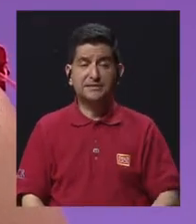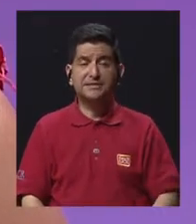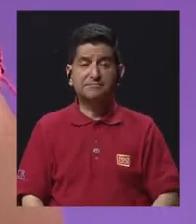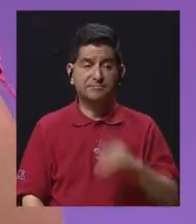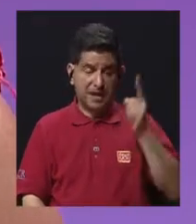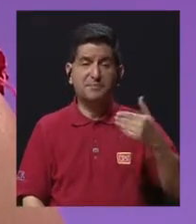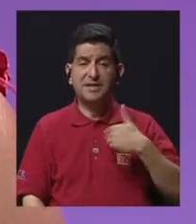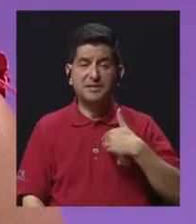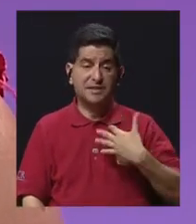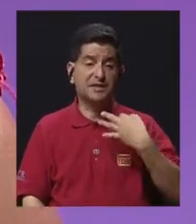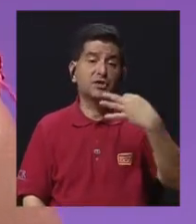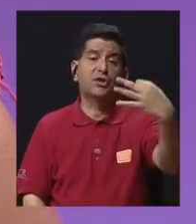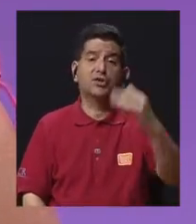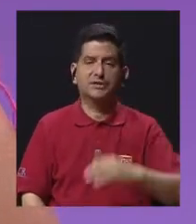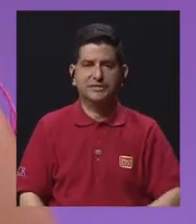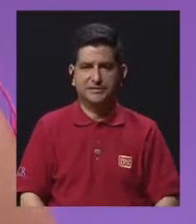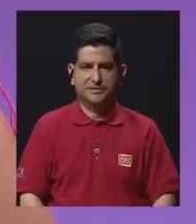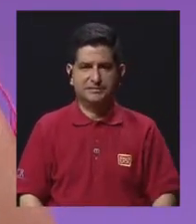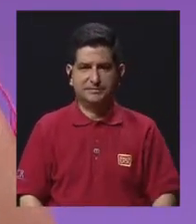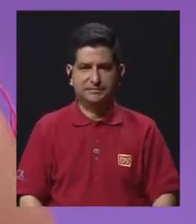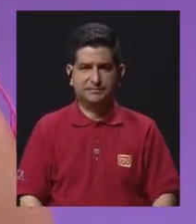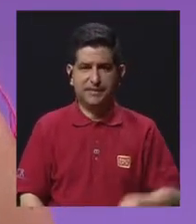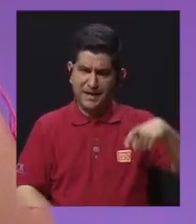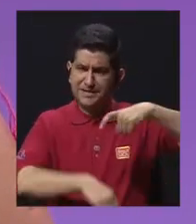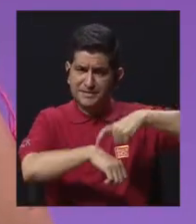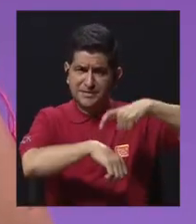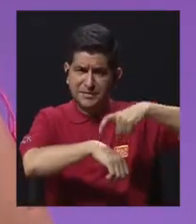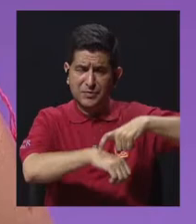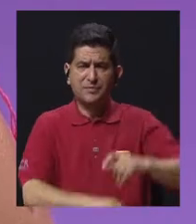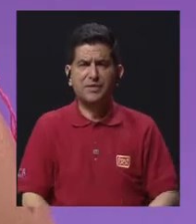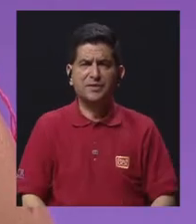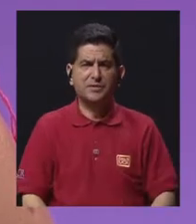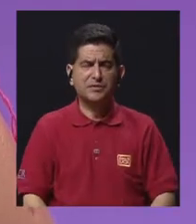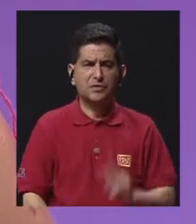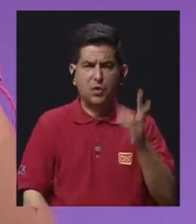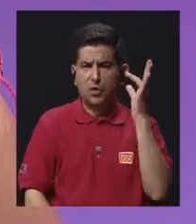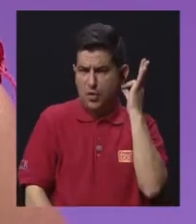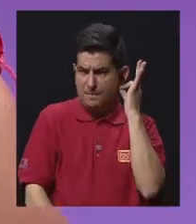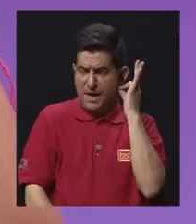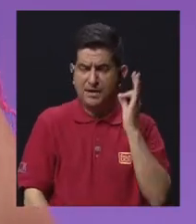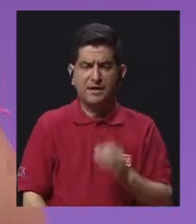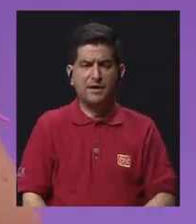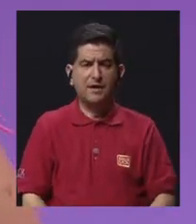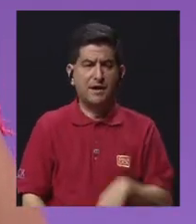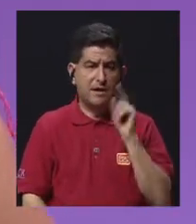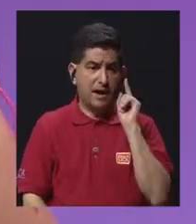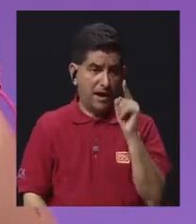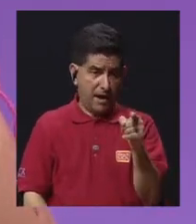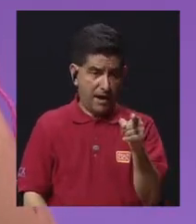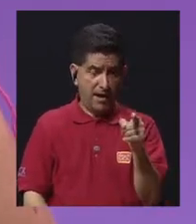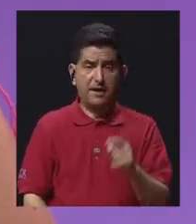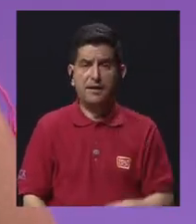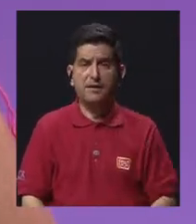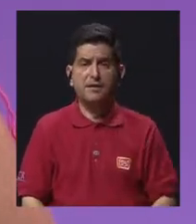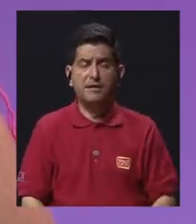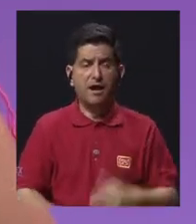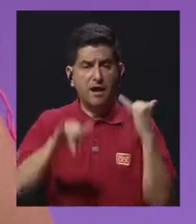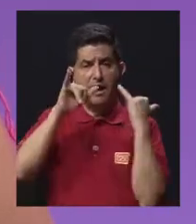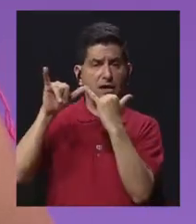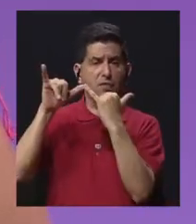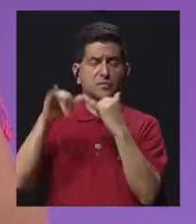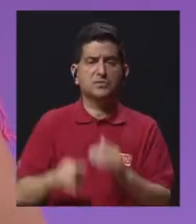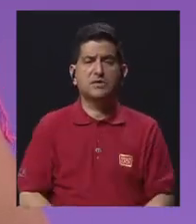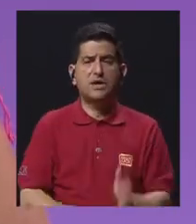Amenazas tenemos a diario. En este momento hay una compañera que la están acusando